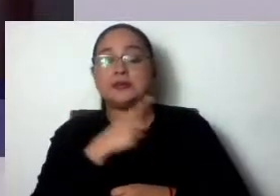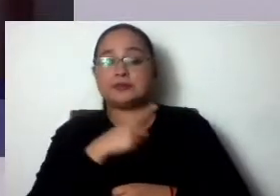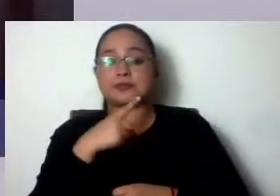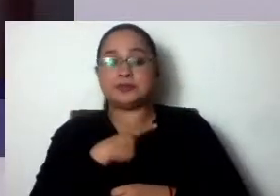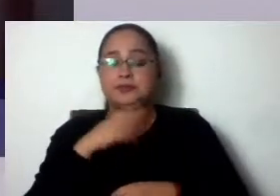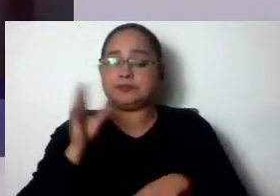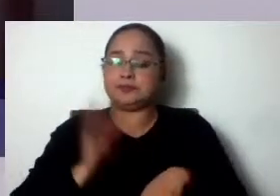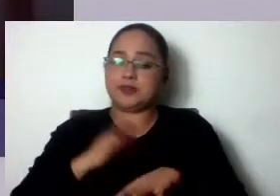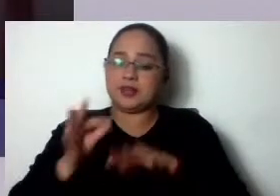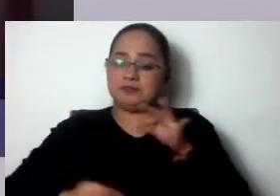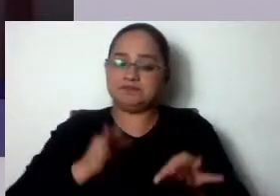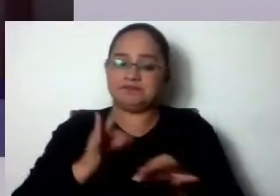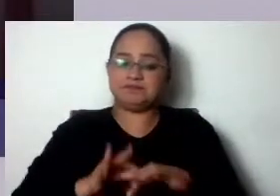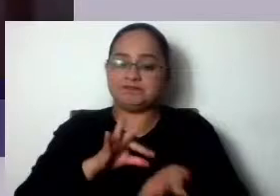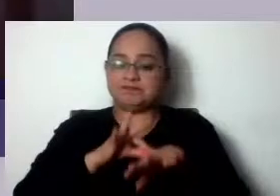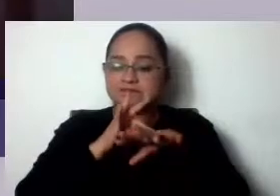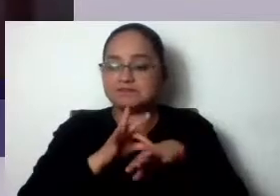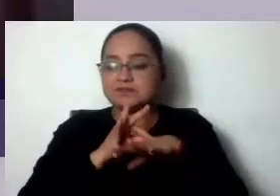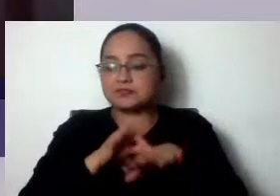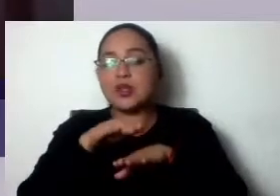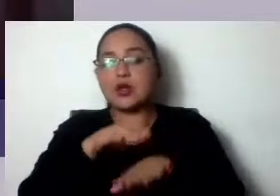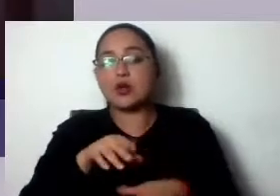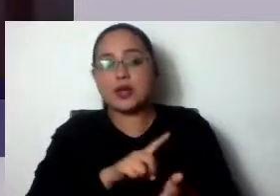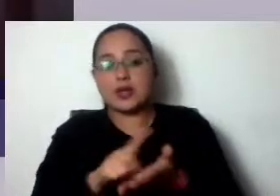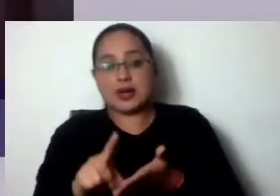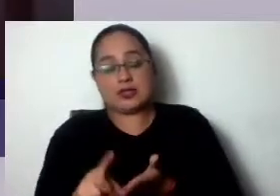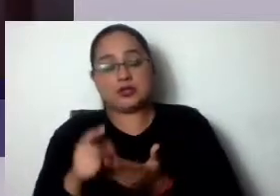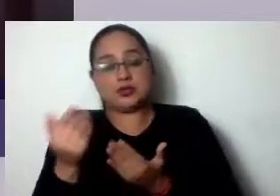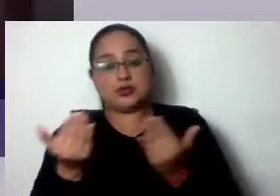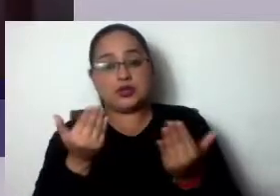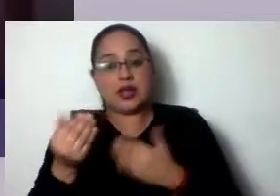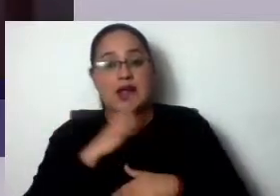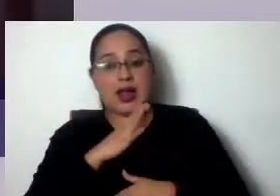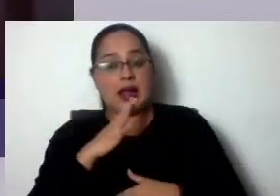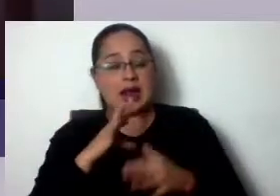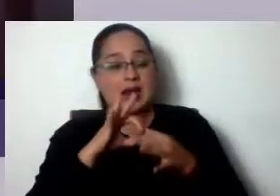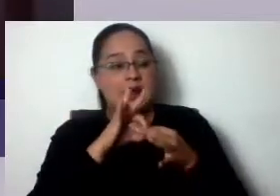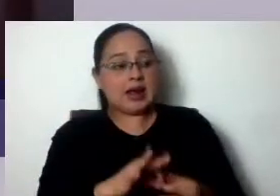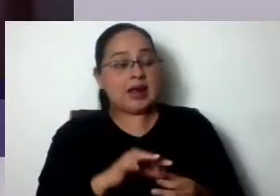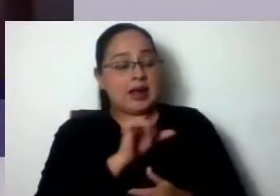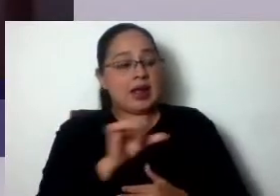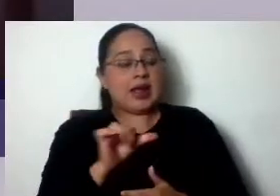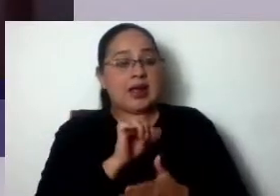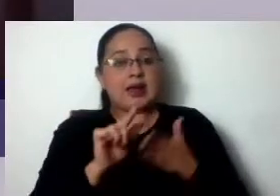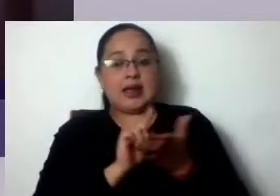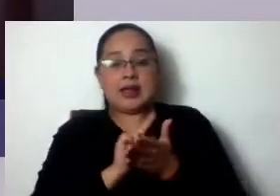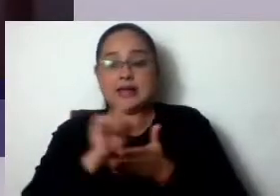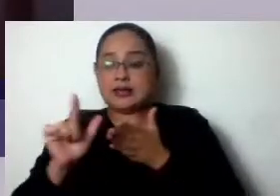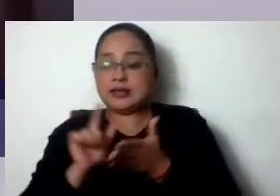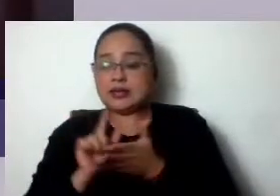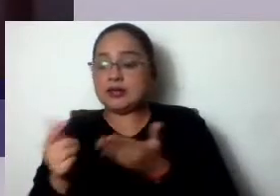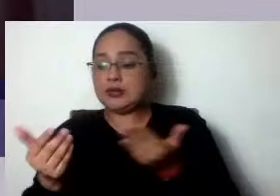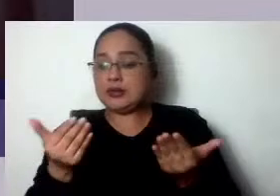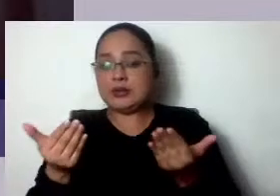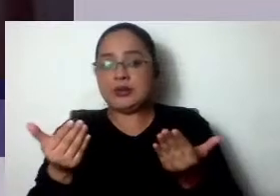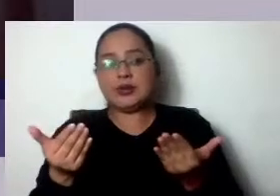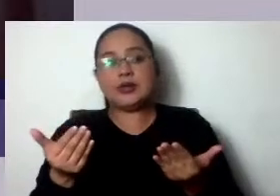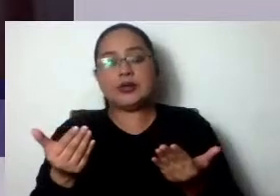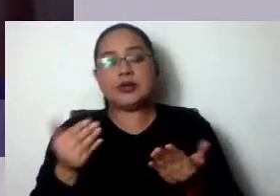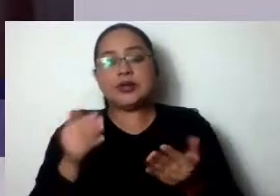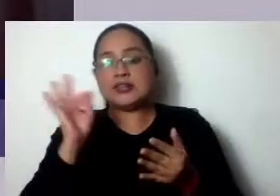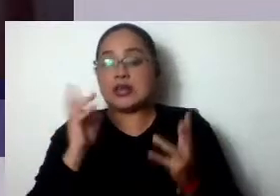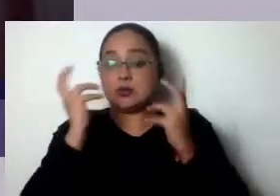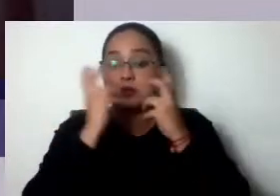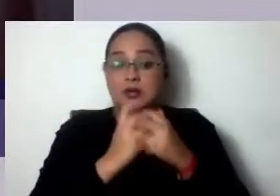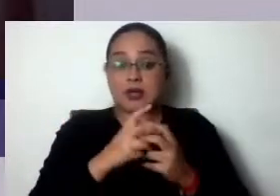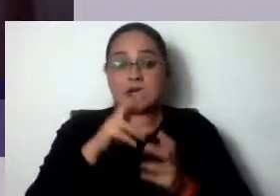efectivos estos derechos que se dan entre un ordenamiento y otro y éstos no se complementan